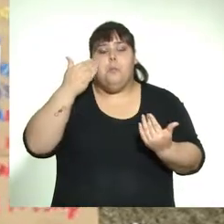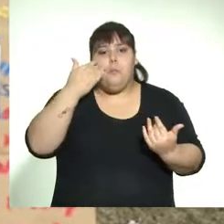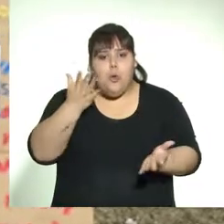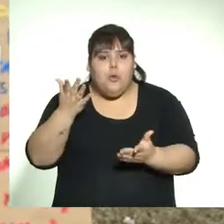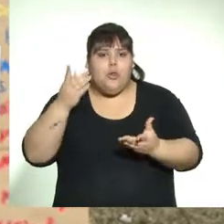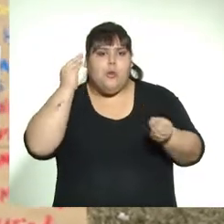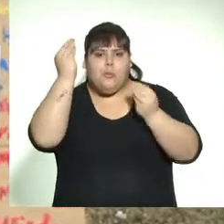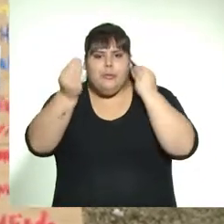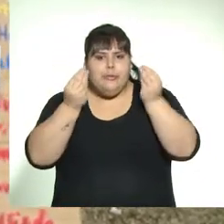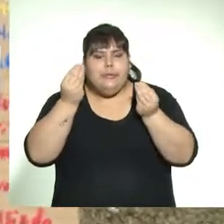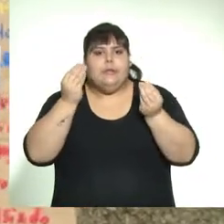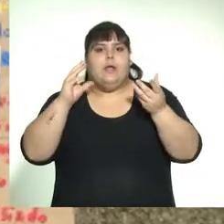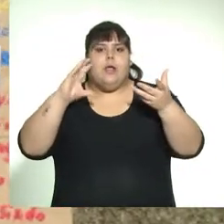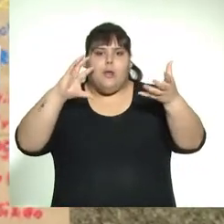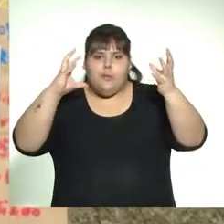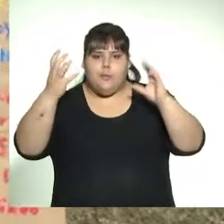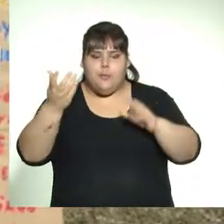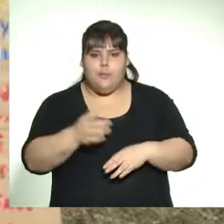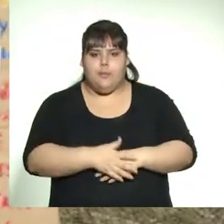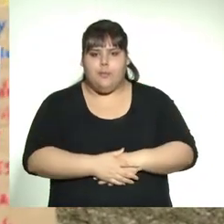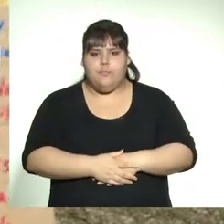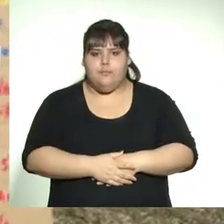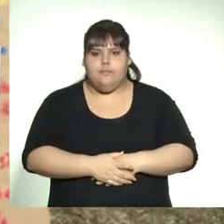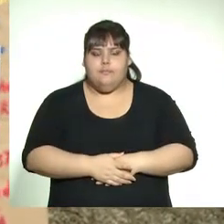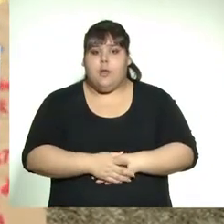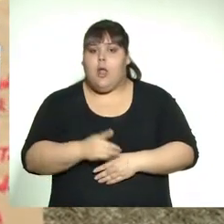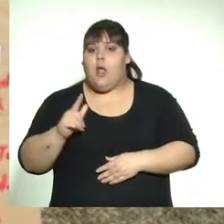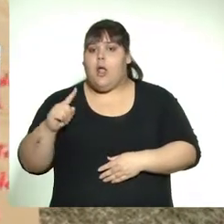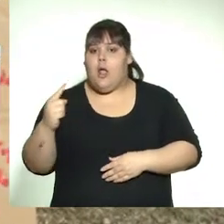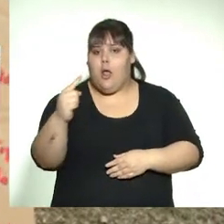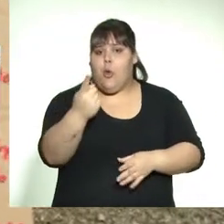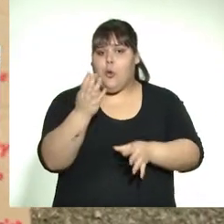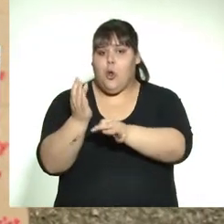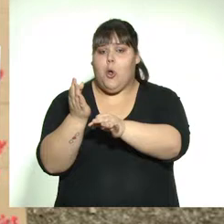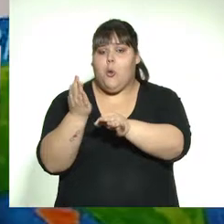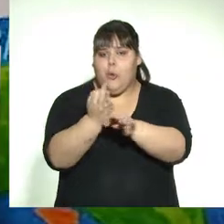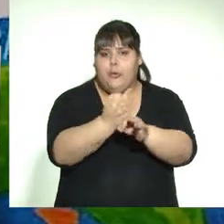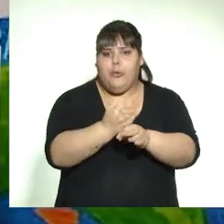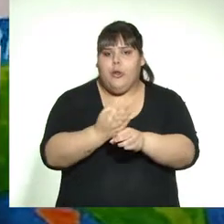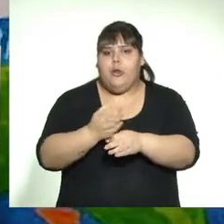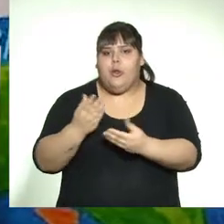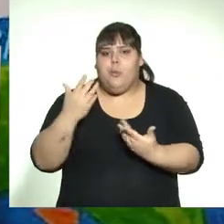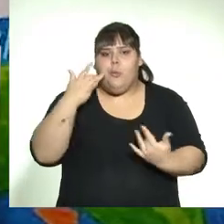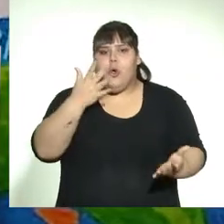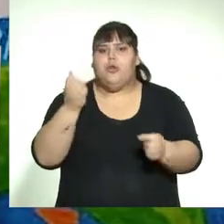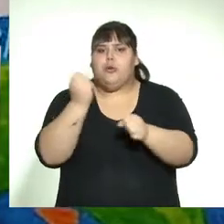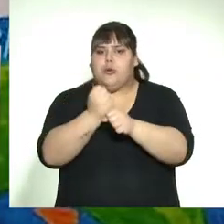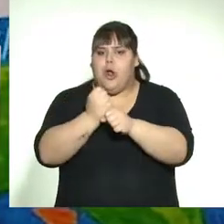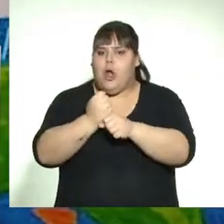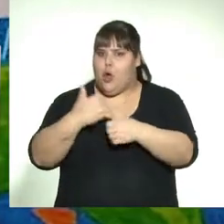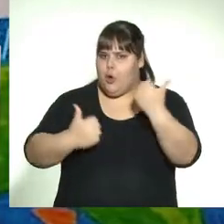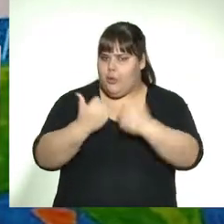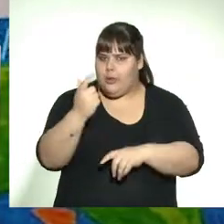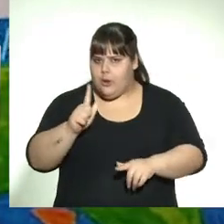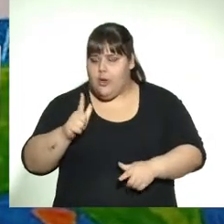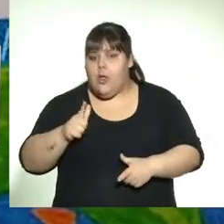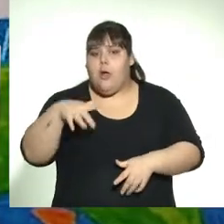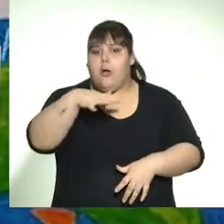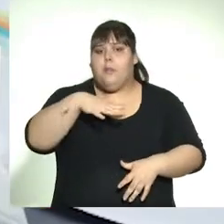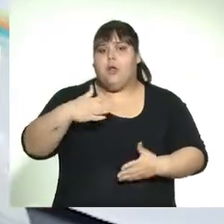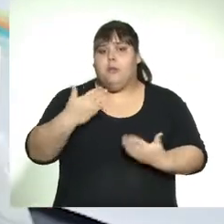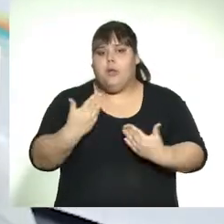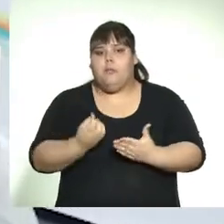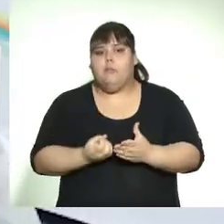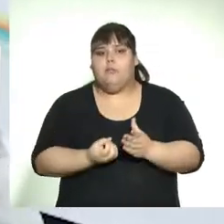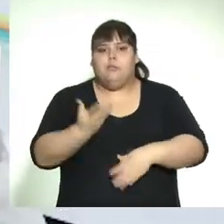hacer visibles las distintas problemáticas socioambientales. Cada escuela expone sus trabajos sin competir, hay espacios para la